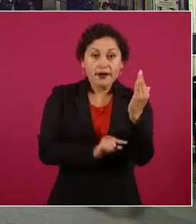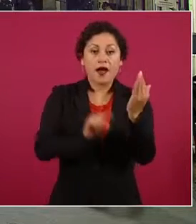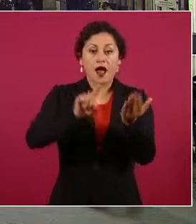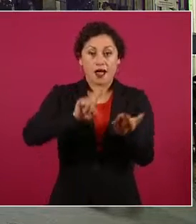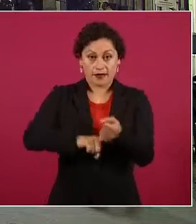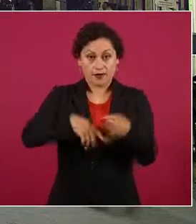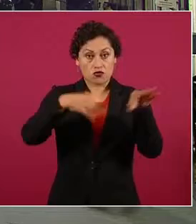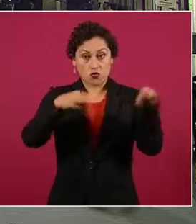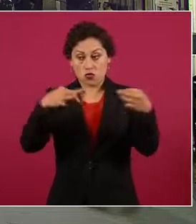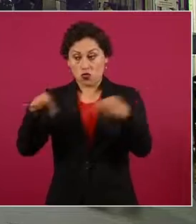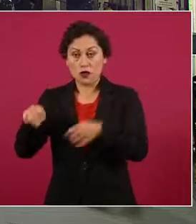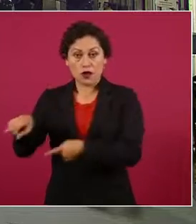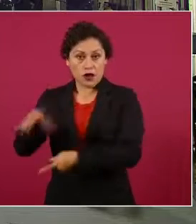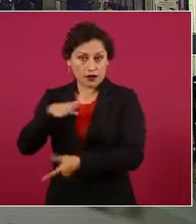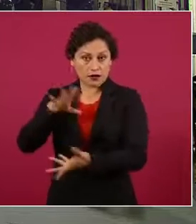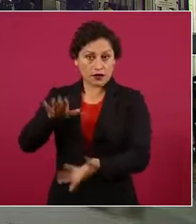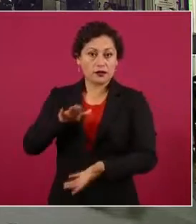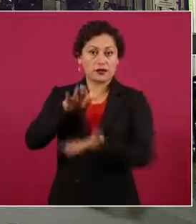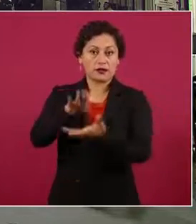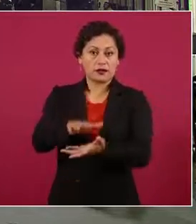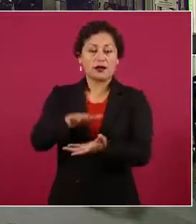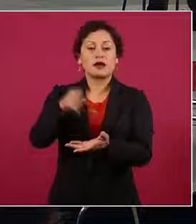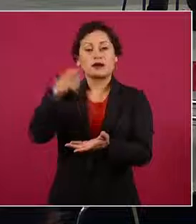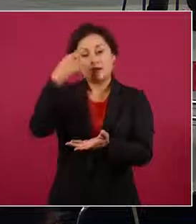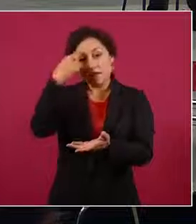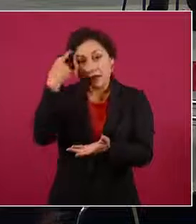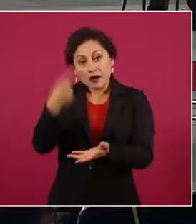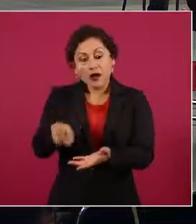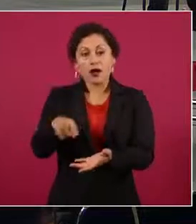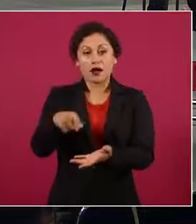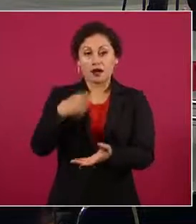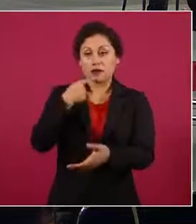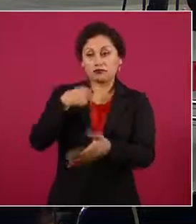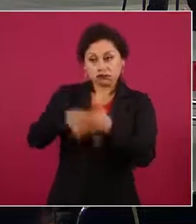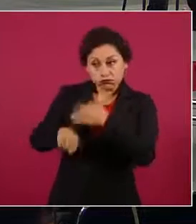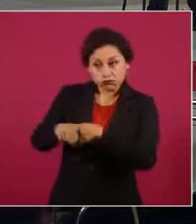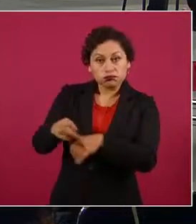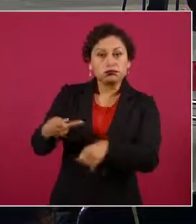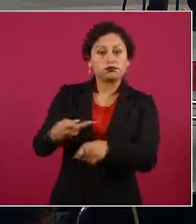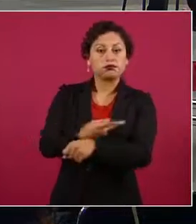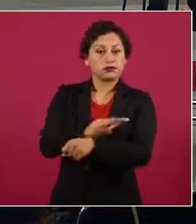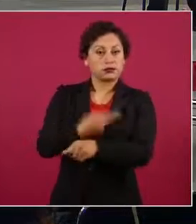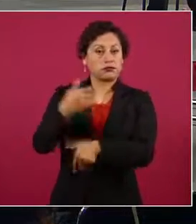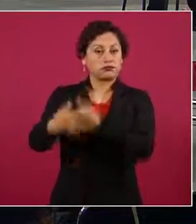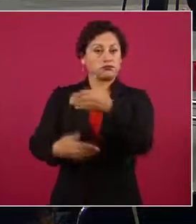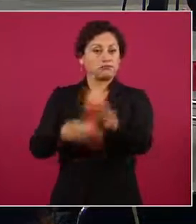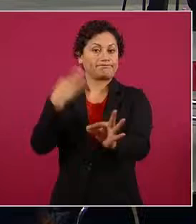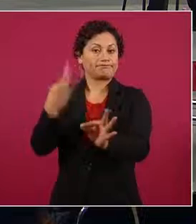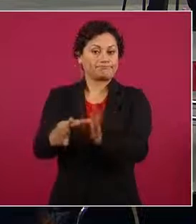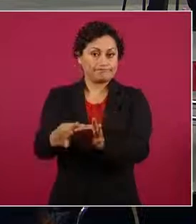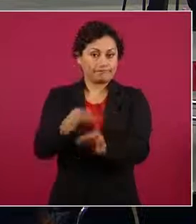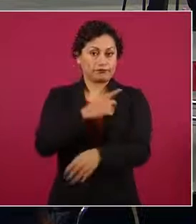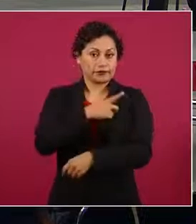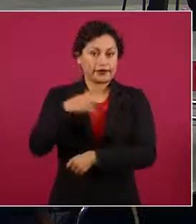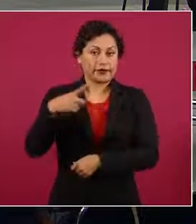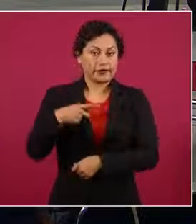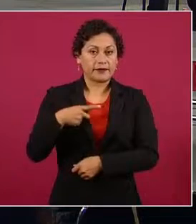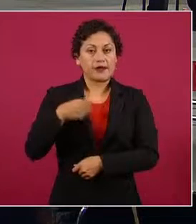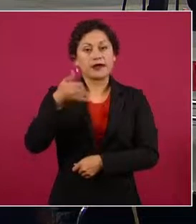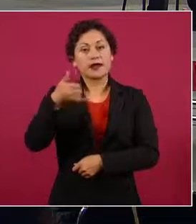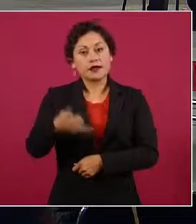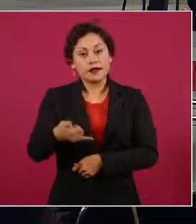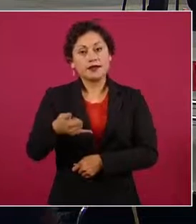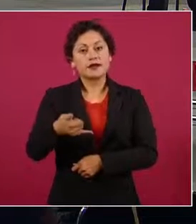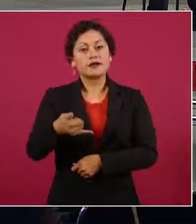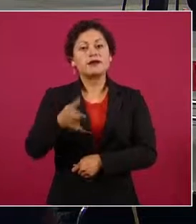oficios, y se realicen los actos jurídicos necesarios para cumplir con los debidos procesos y que no exista la malinterpretación que lleguen